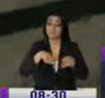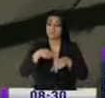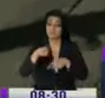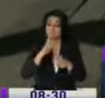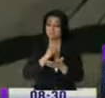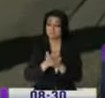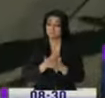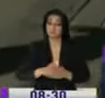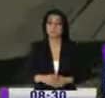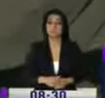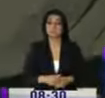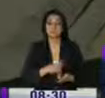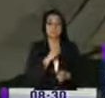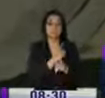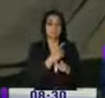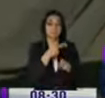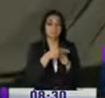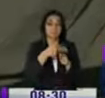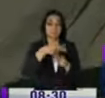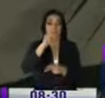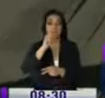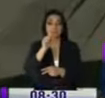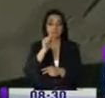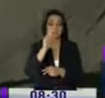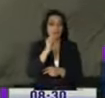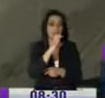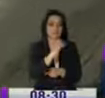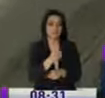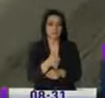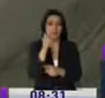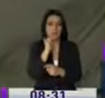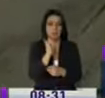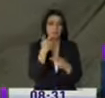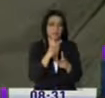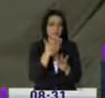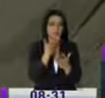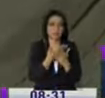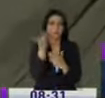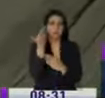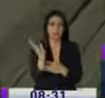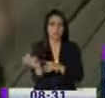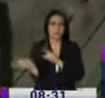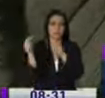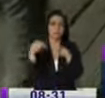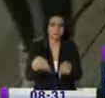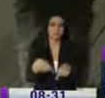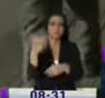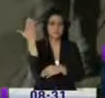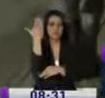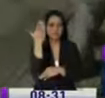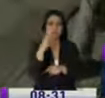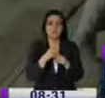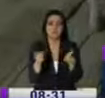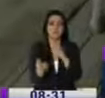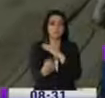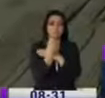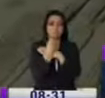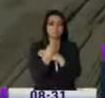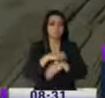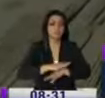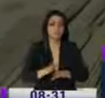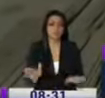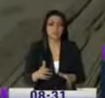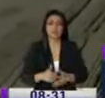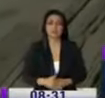¿no? Ya, mi nombre es Nancy Cova. Y ayer ya dando gracias a Dios ya vinieron los de la televisión, pero no hacen caso omiso.